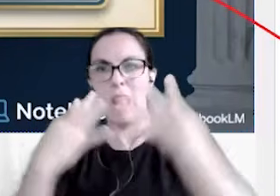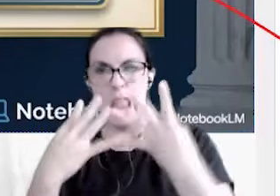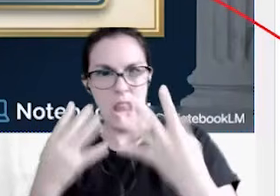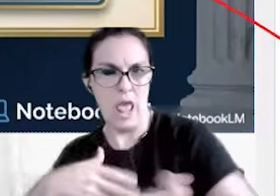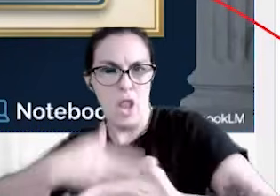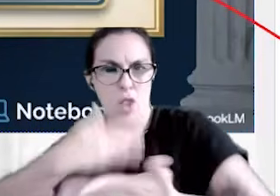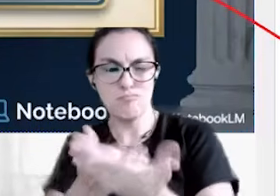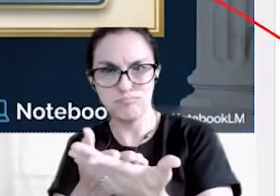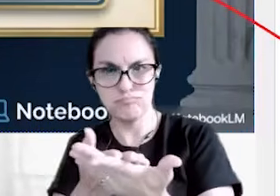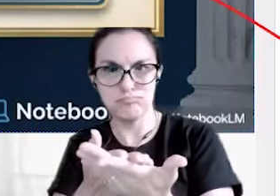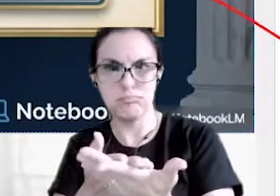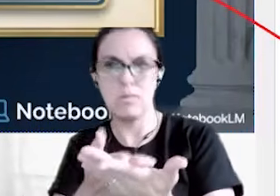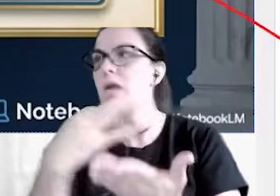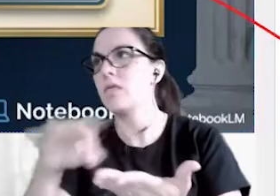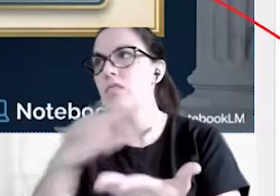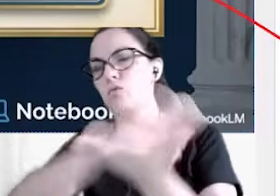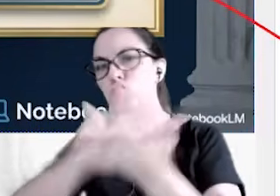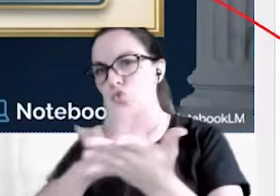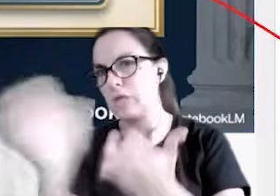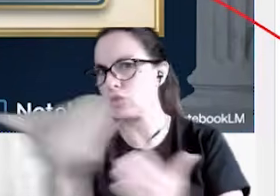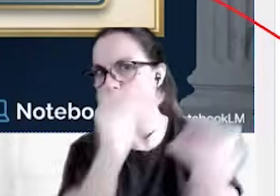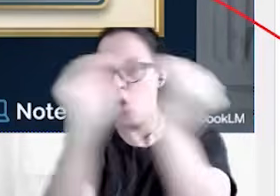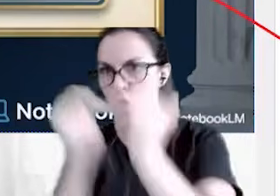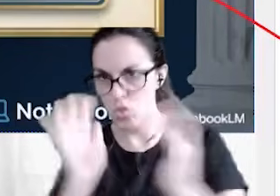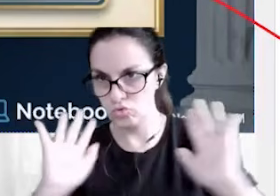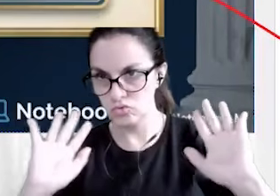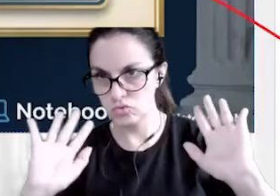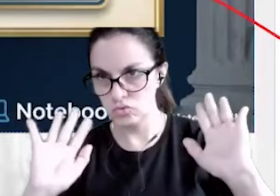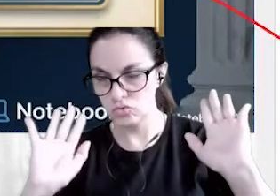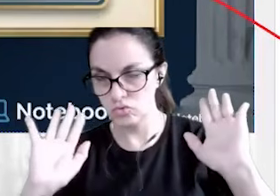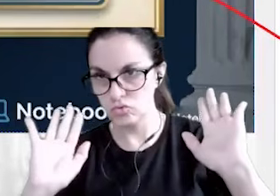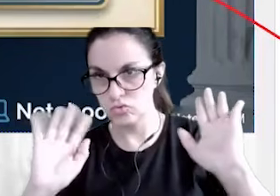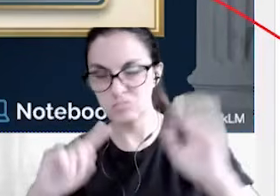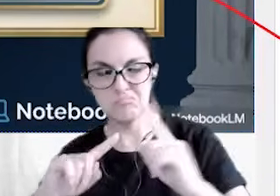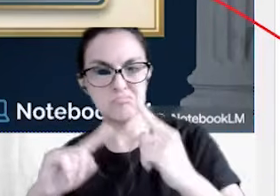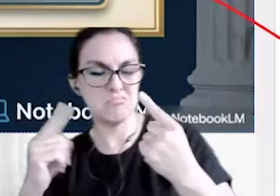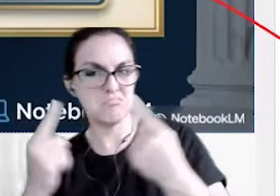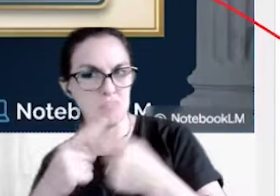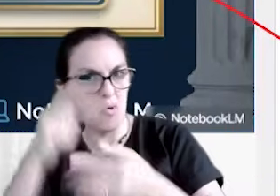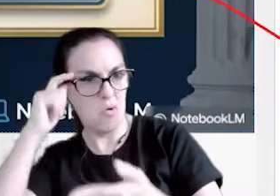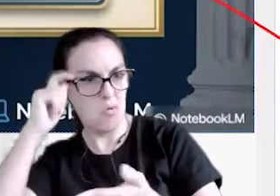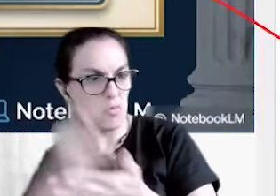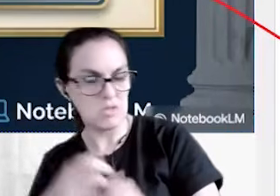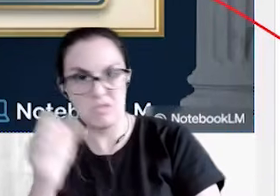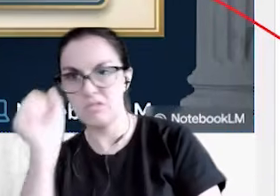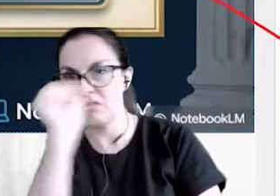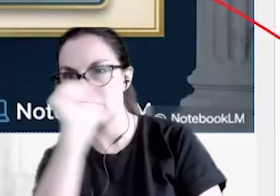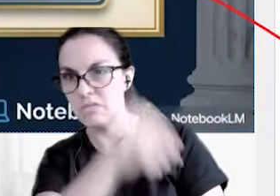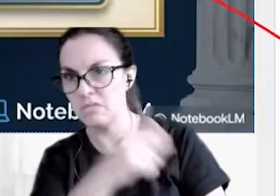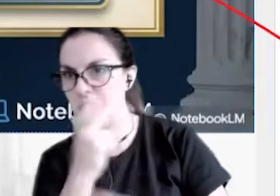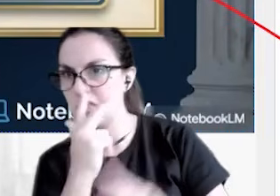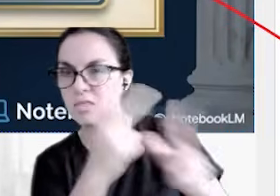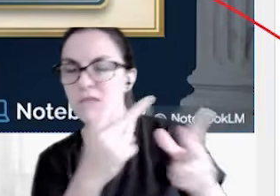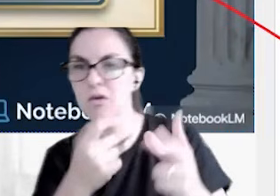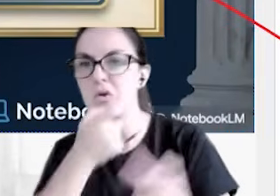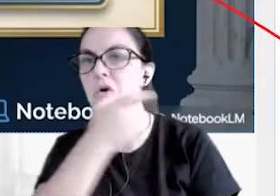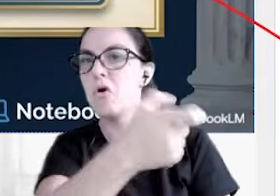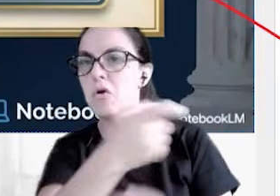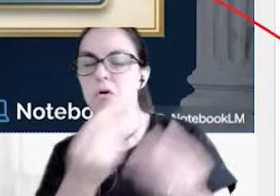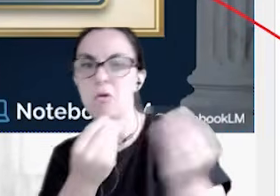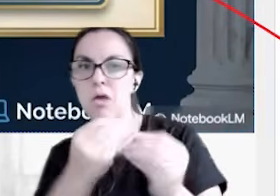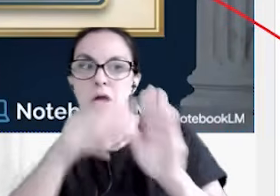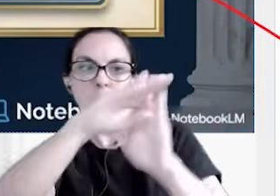zanje de una buena vez. La Cámara no le hizo lugar diciendo que no se cumplían los